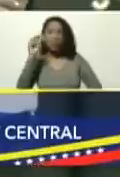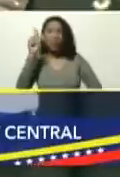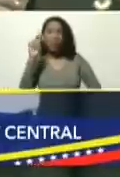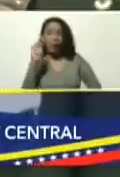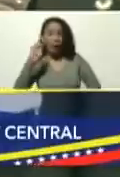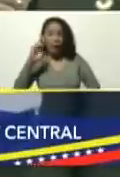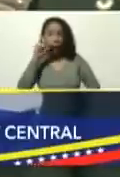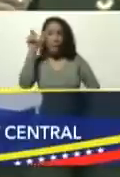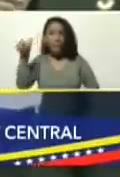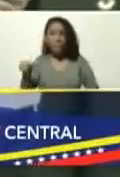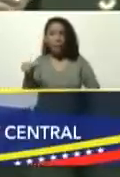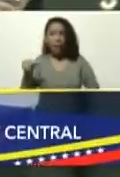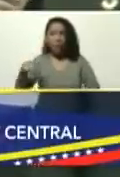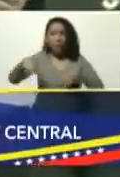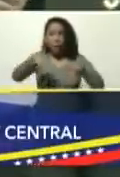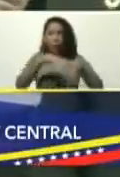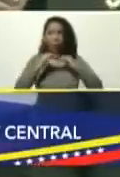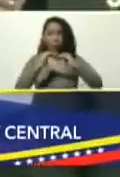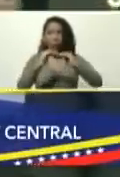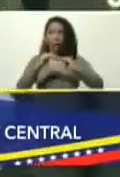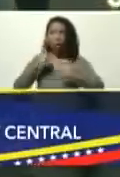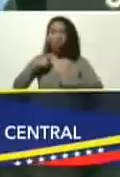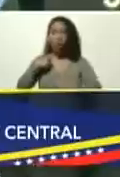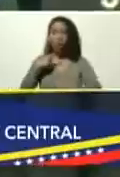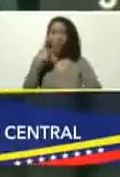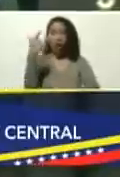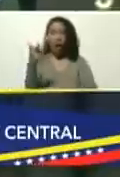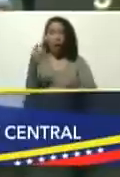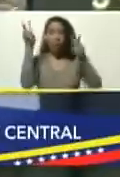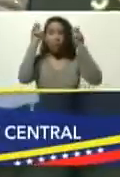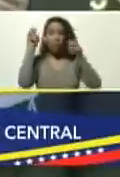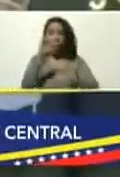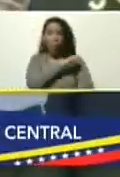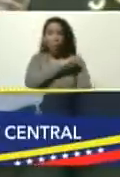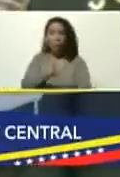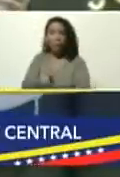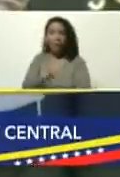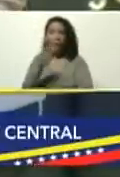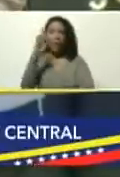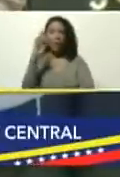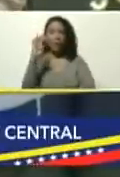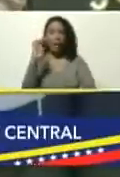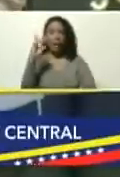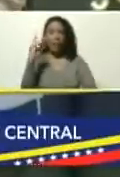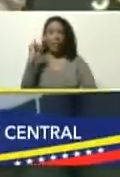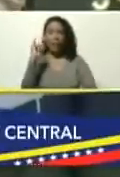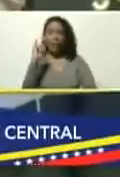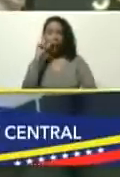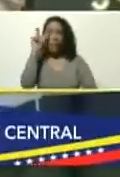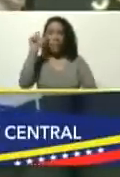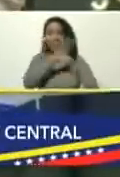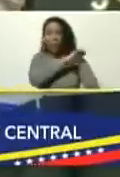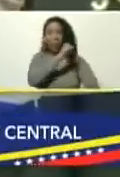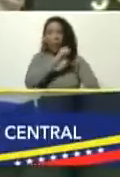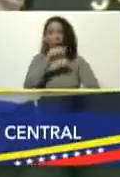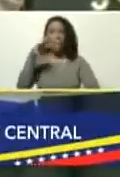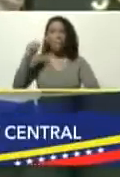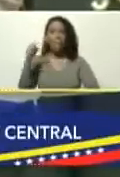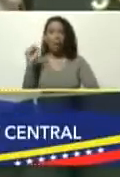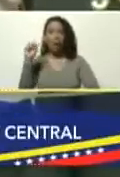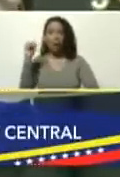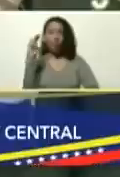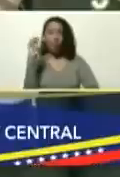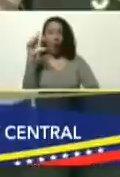En la región Los Andes, he designado como nuevo comandante de la REDI al mayor general Manuel Enrique